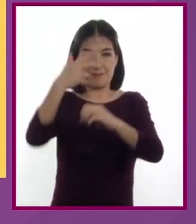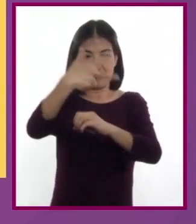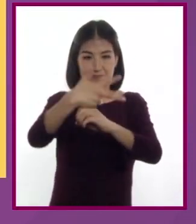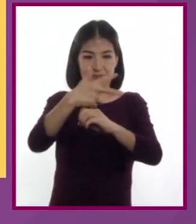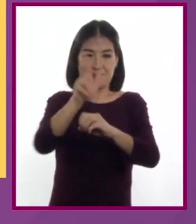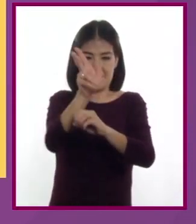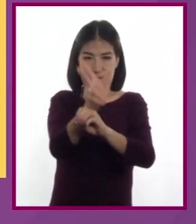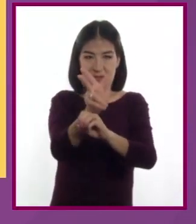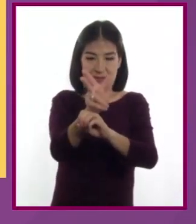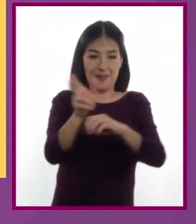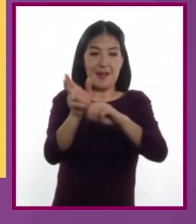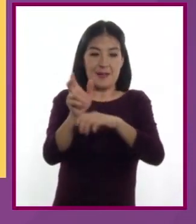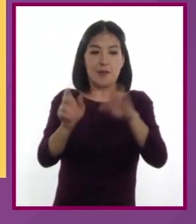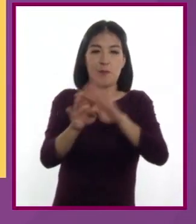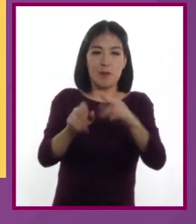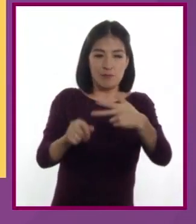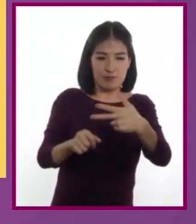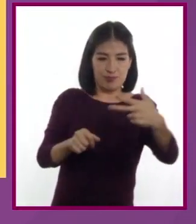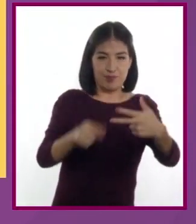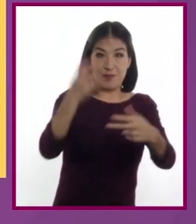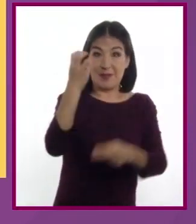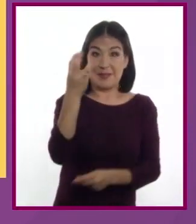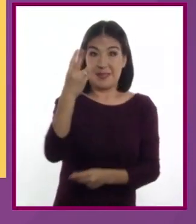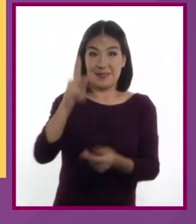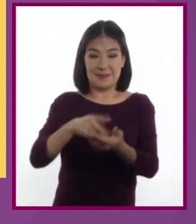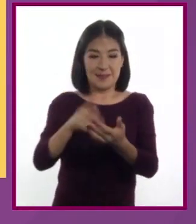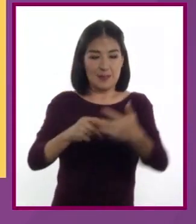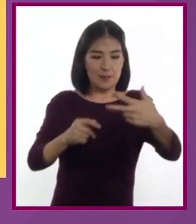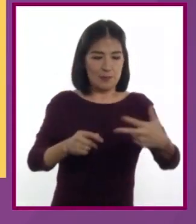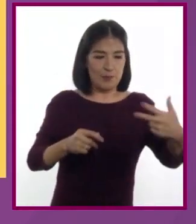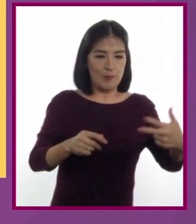3 veces 2 unidades en cada movimiento.